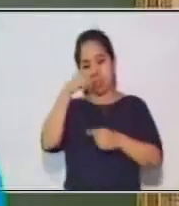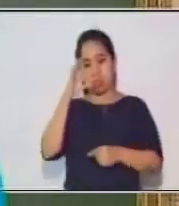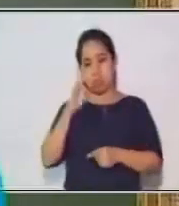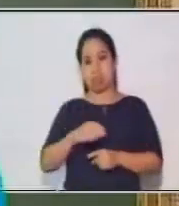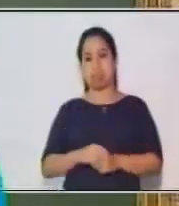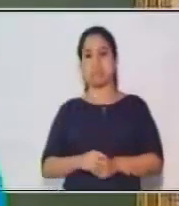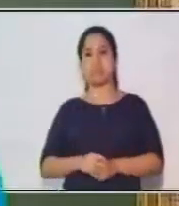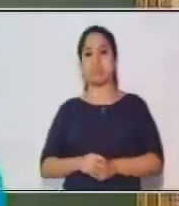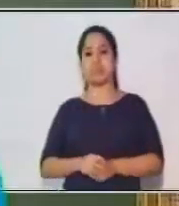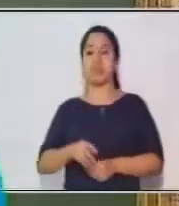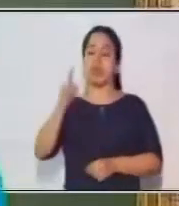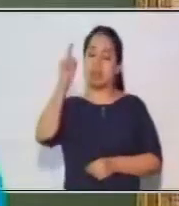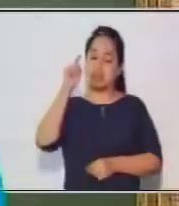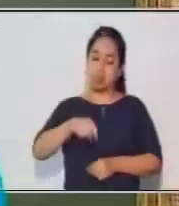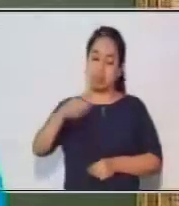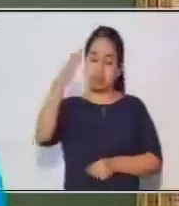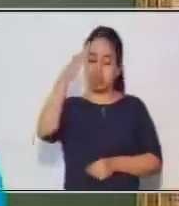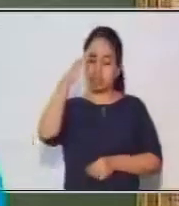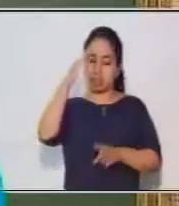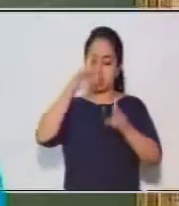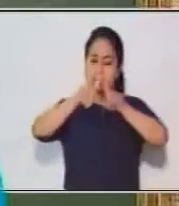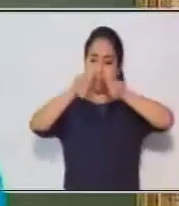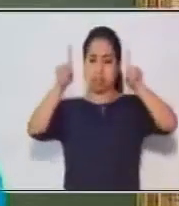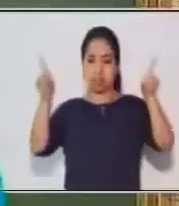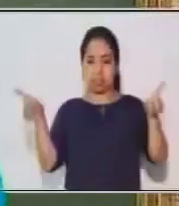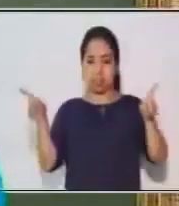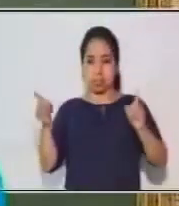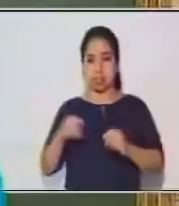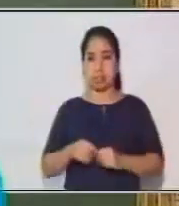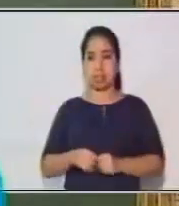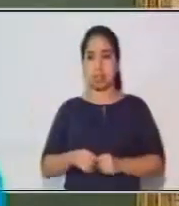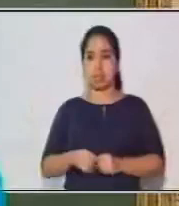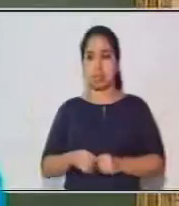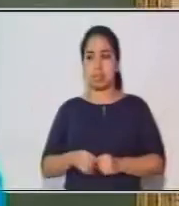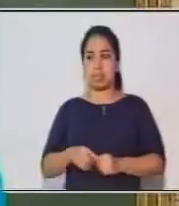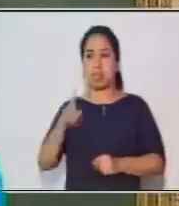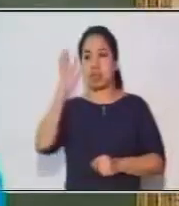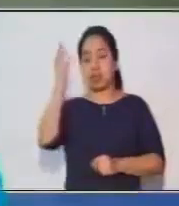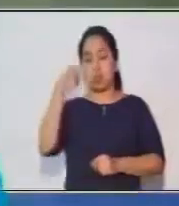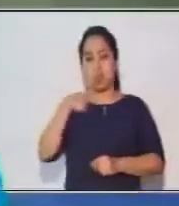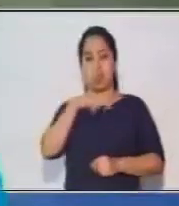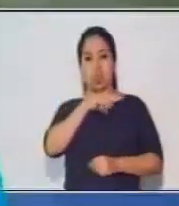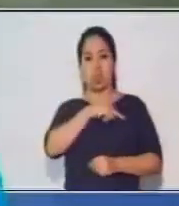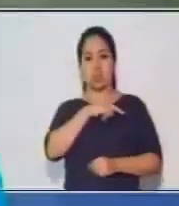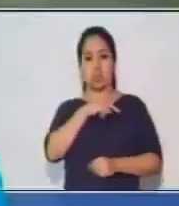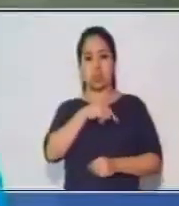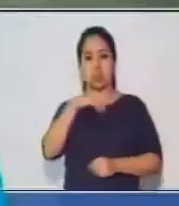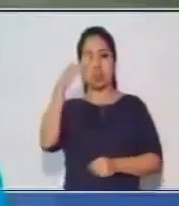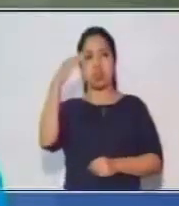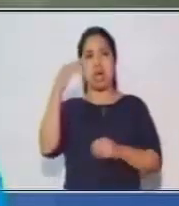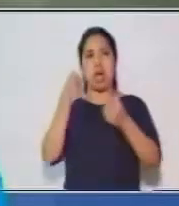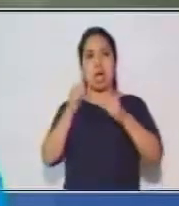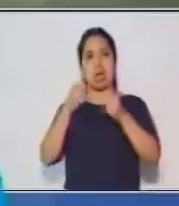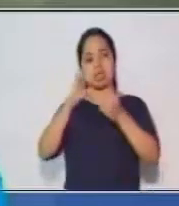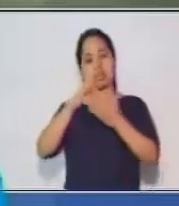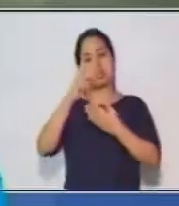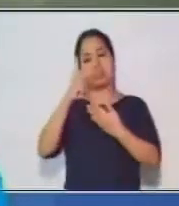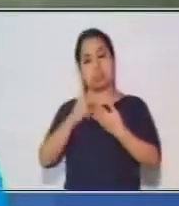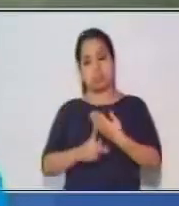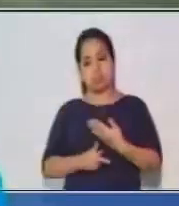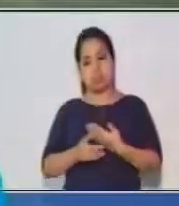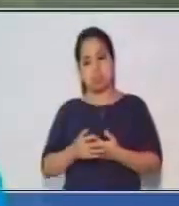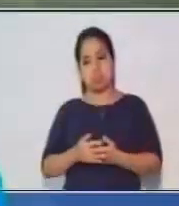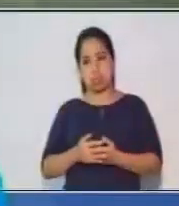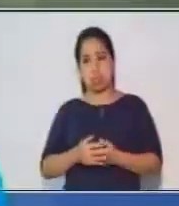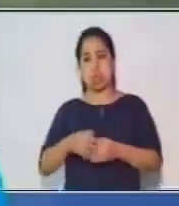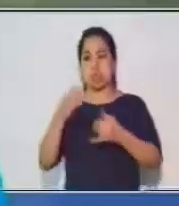Debemos saber distinguir esto porque cuando nosotros hacemos proyectos, en